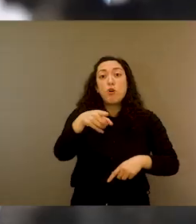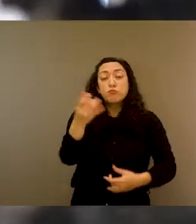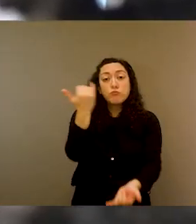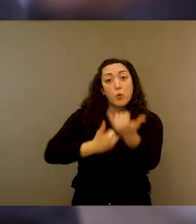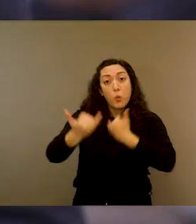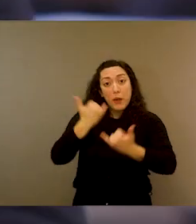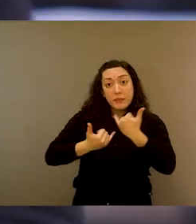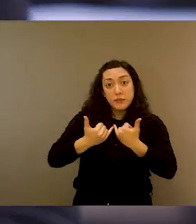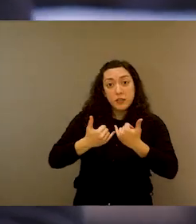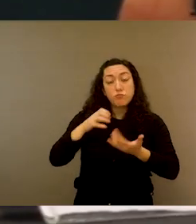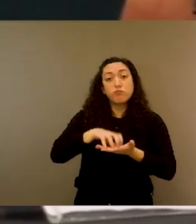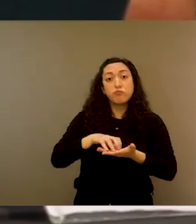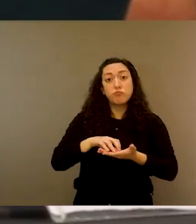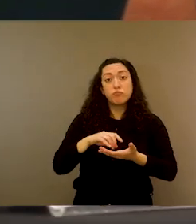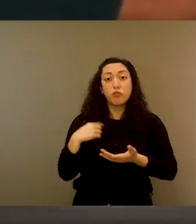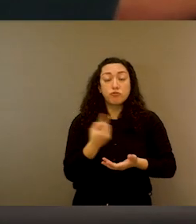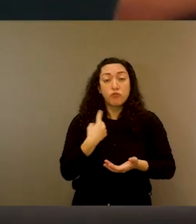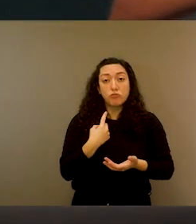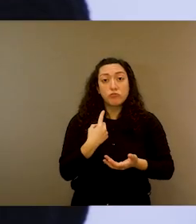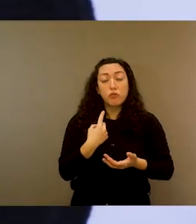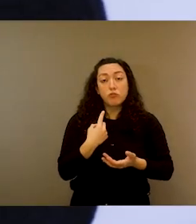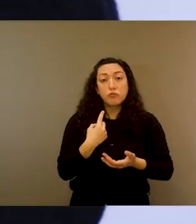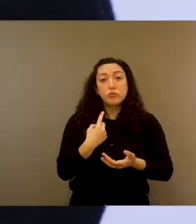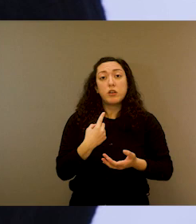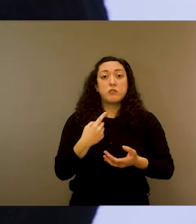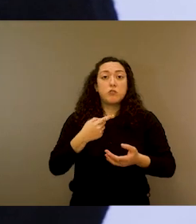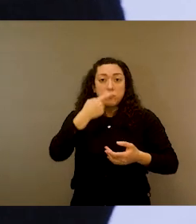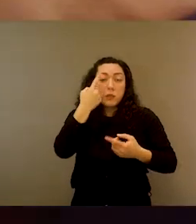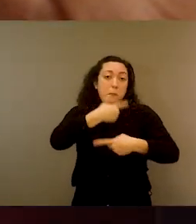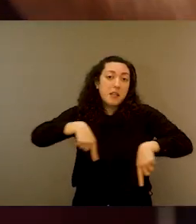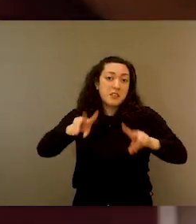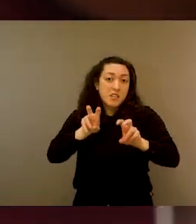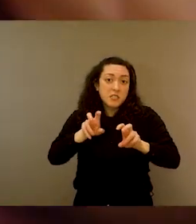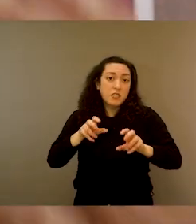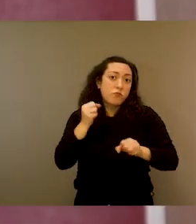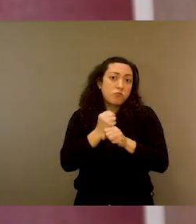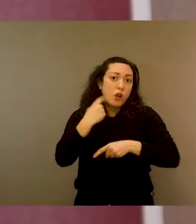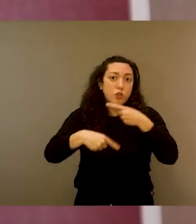lo que vos nos digas, la Defensoría va a seguir trabajando en lo que te